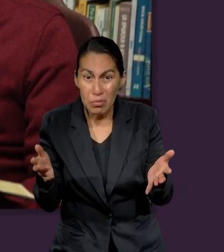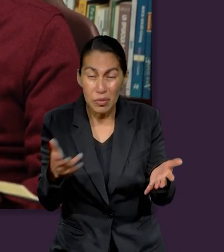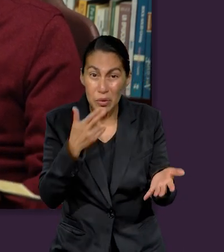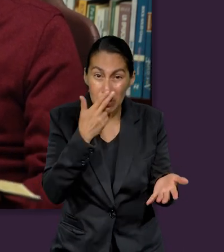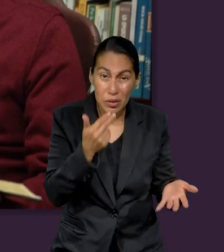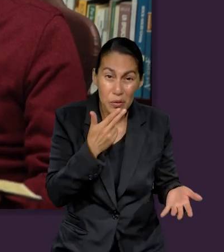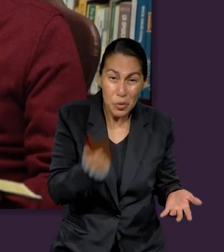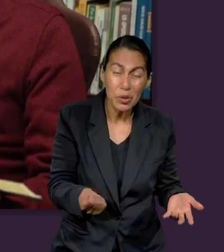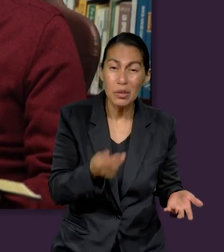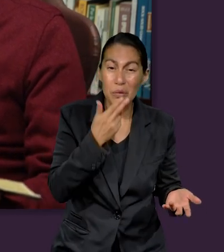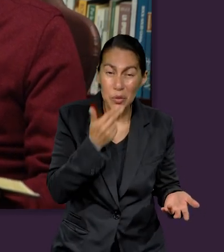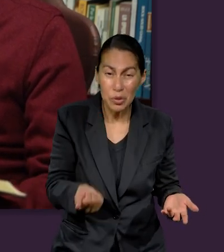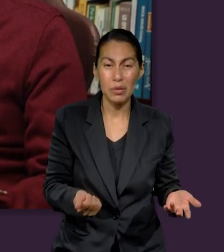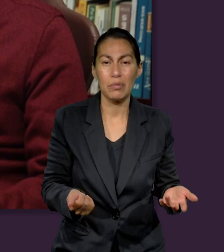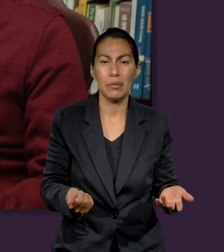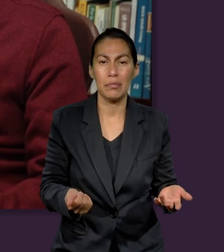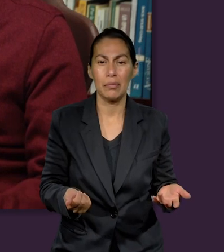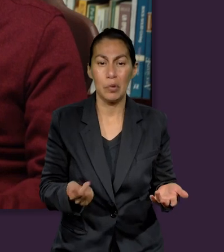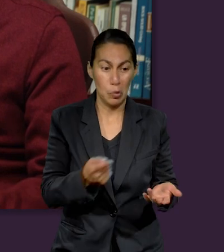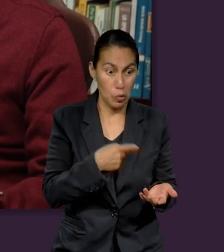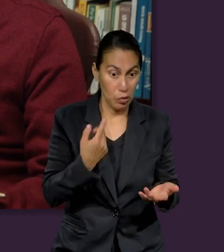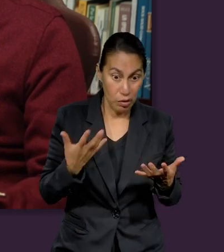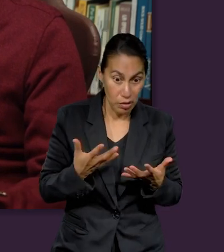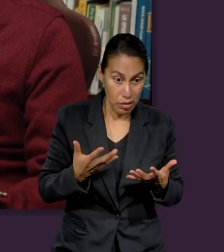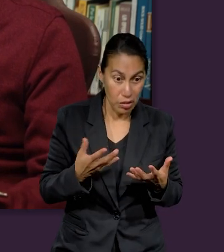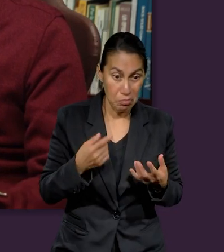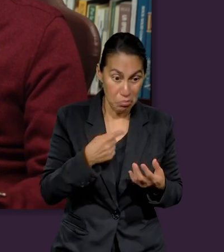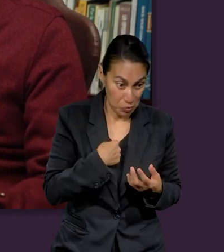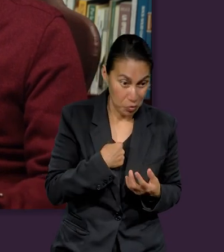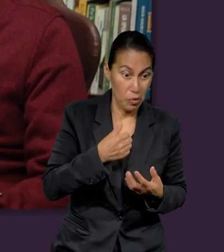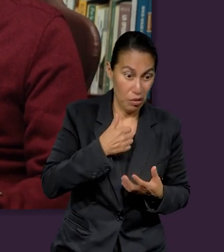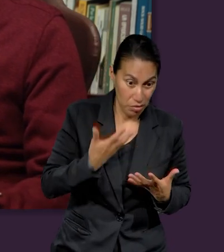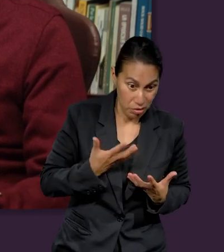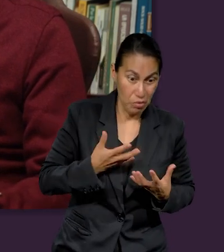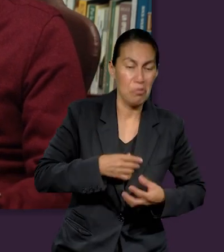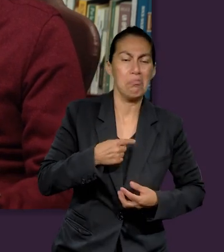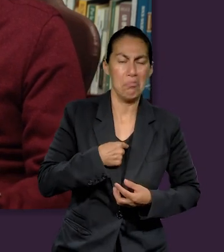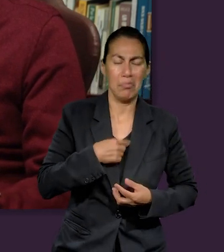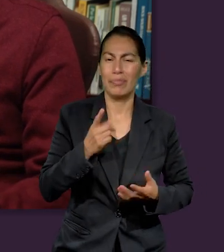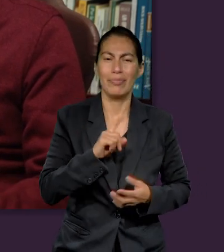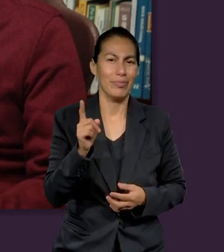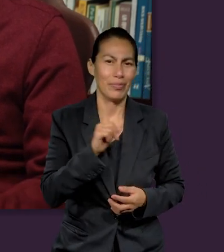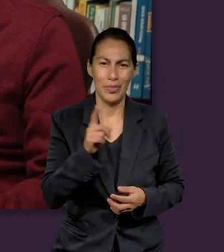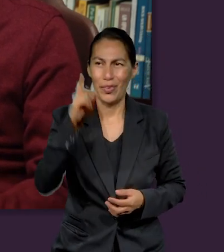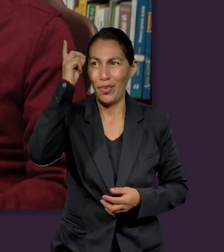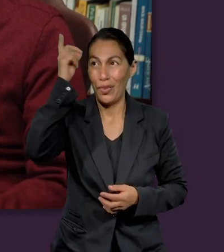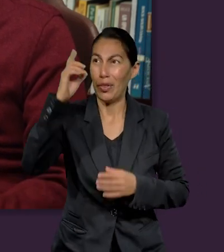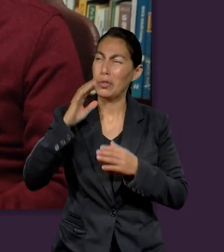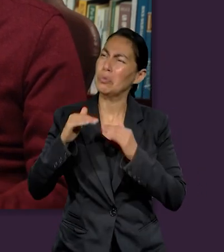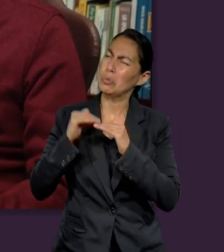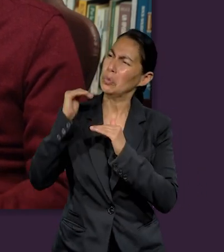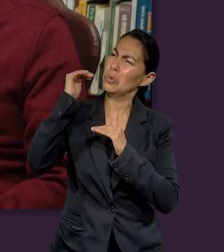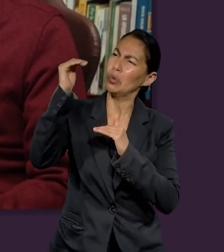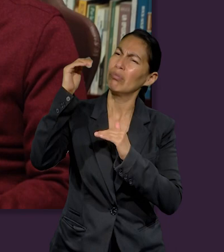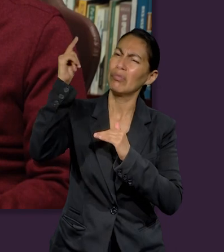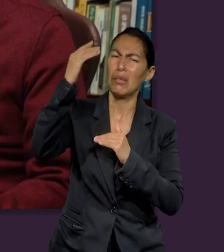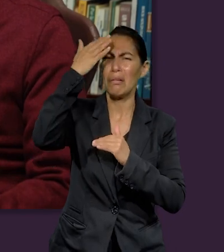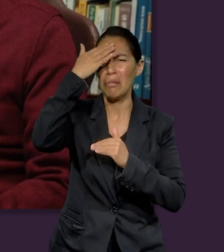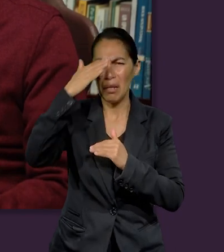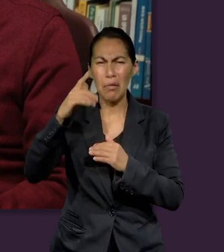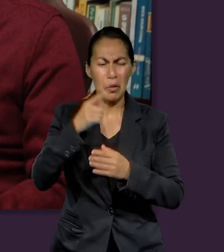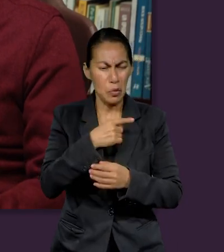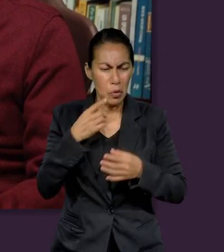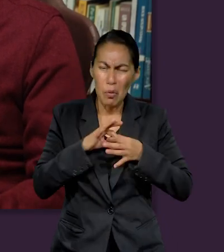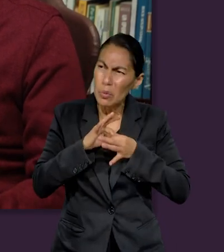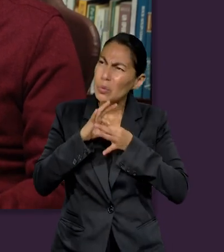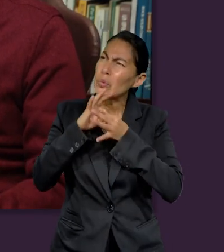desde un punto de vista humano no no se logra nada más es en Cristo al final donde él reconoce que nosotros en